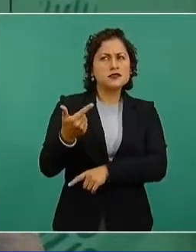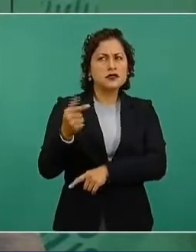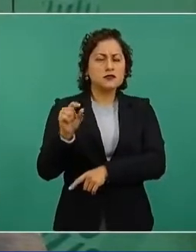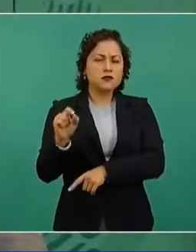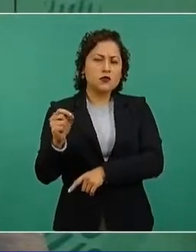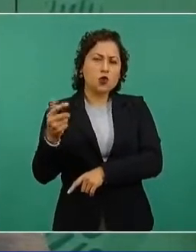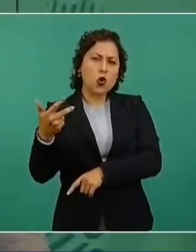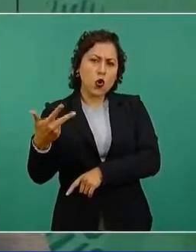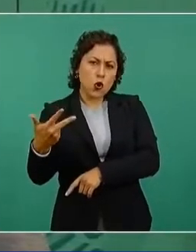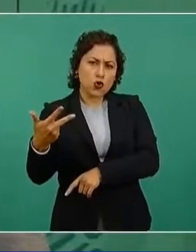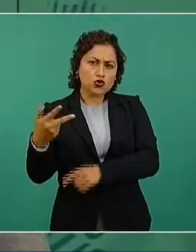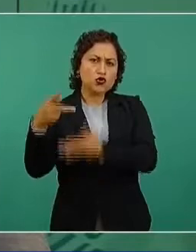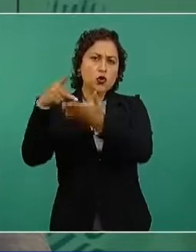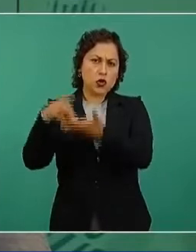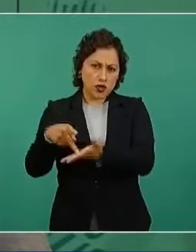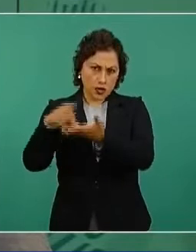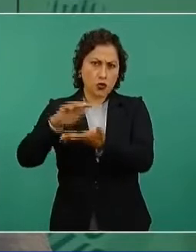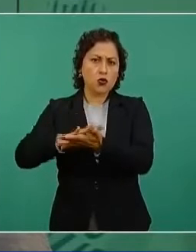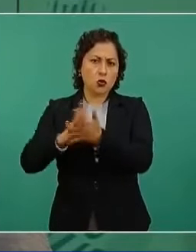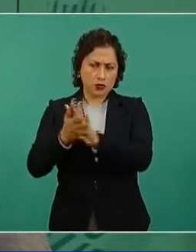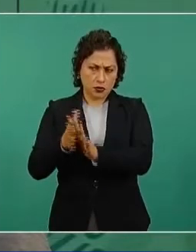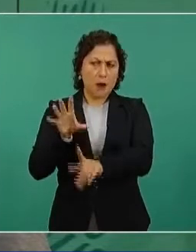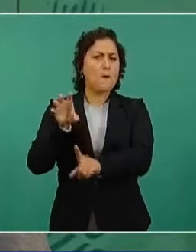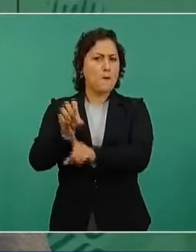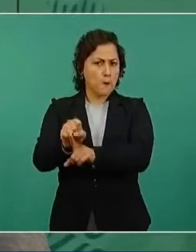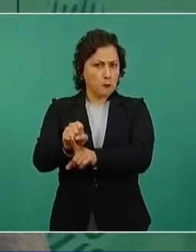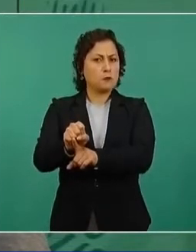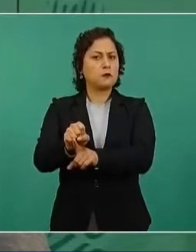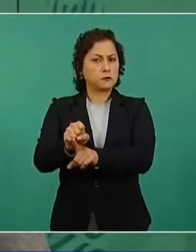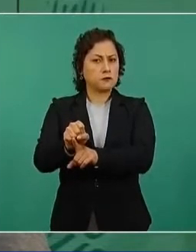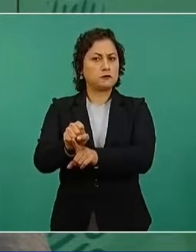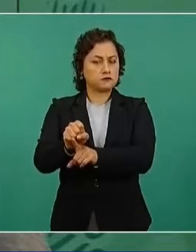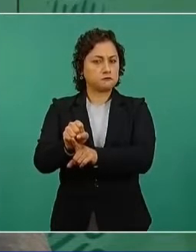7.8 kilos de tortilla?